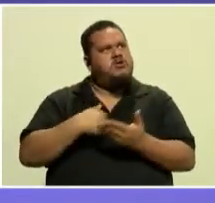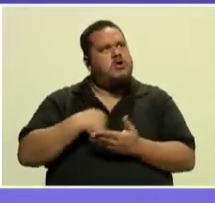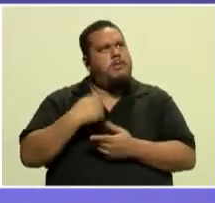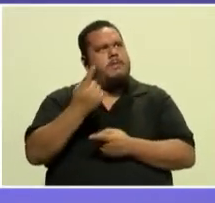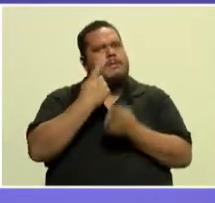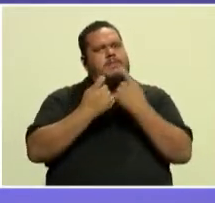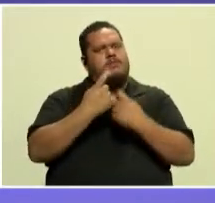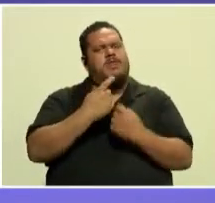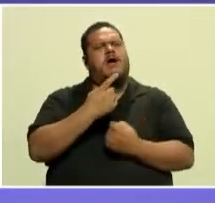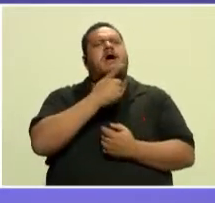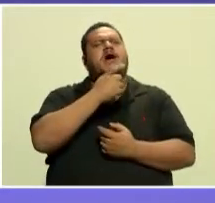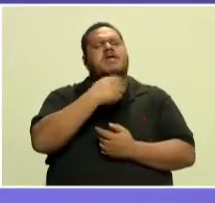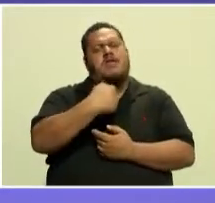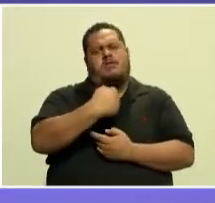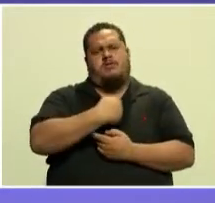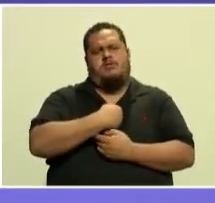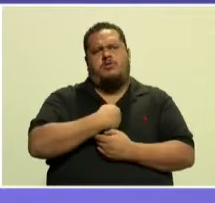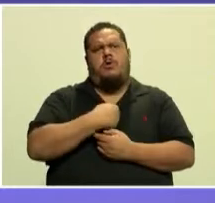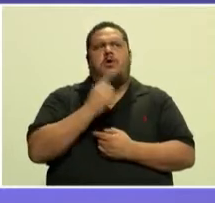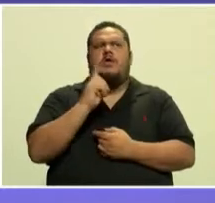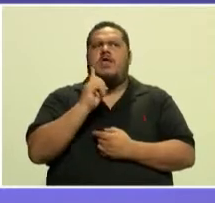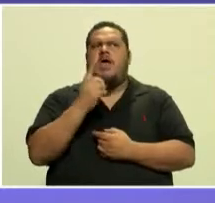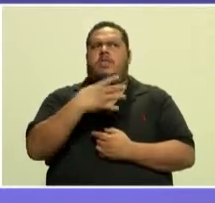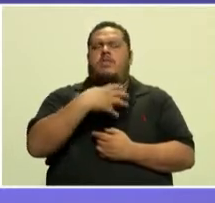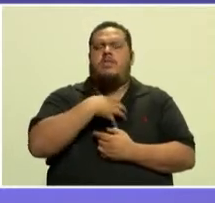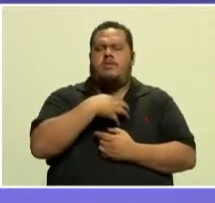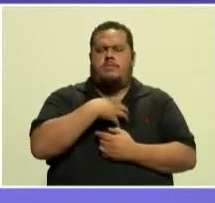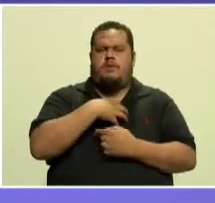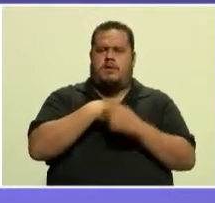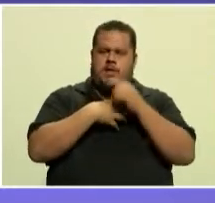es y a qué parte pertenece